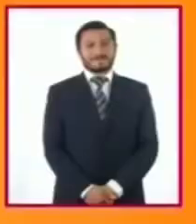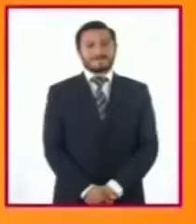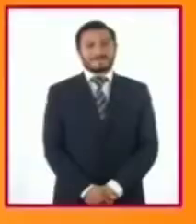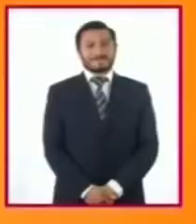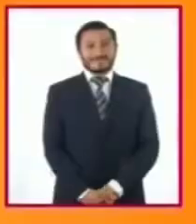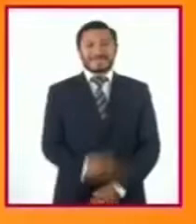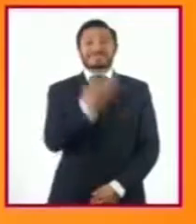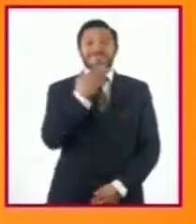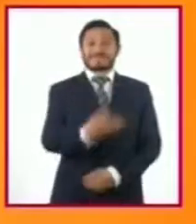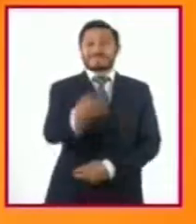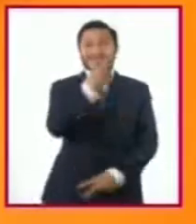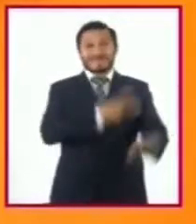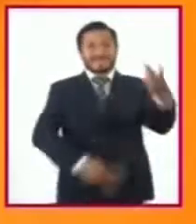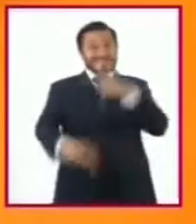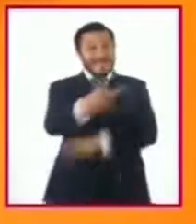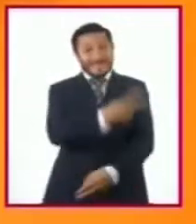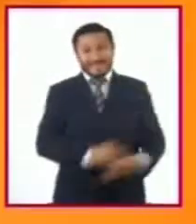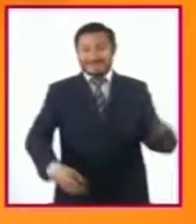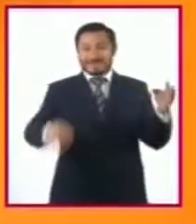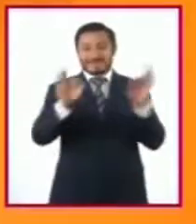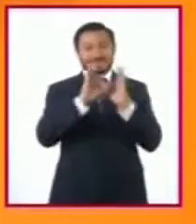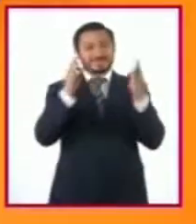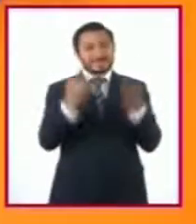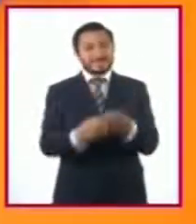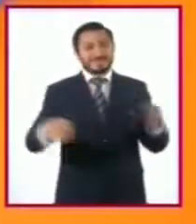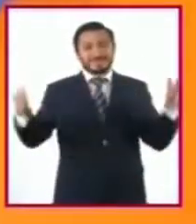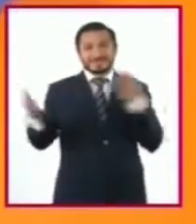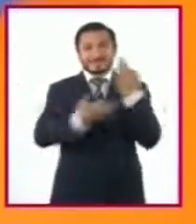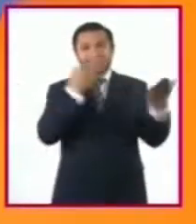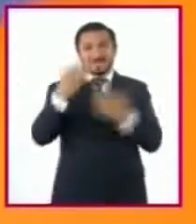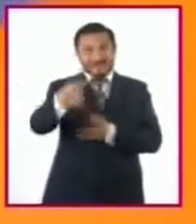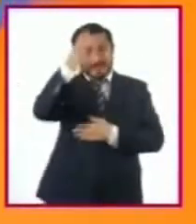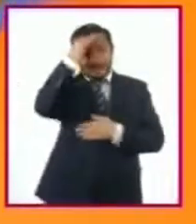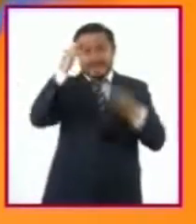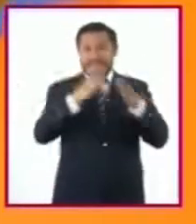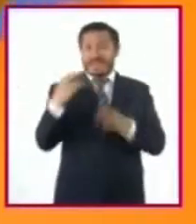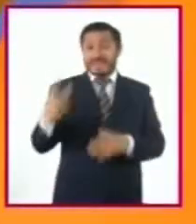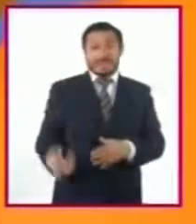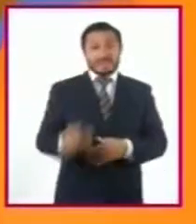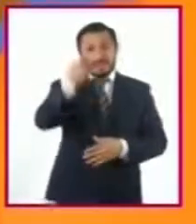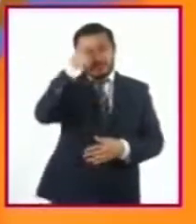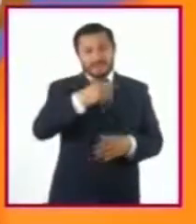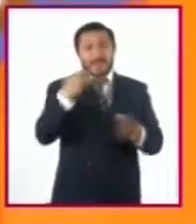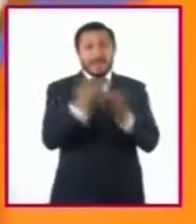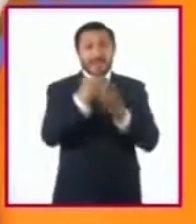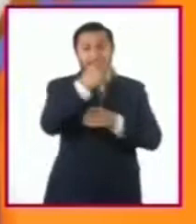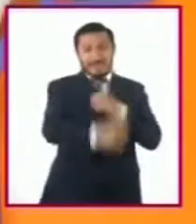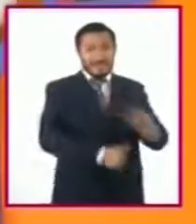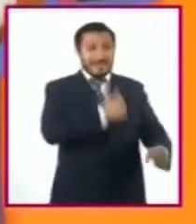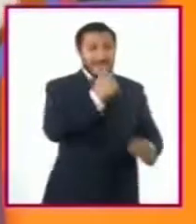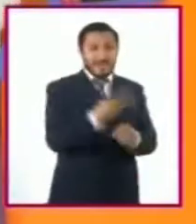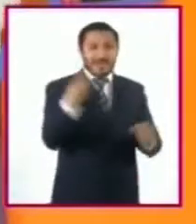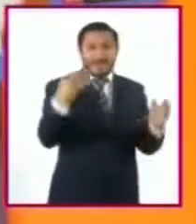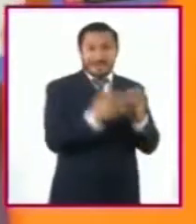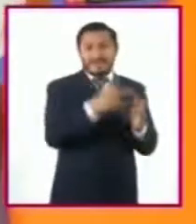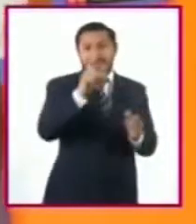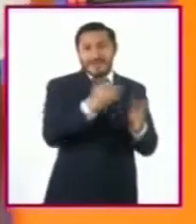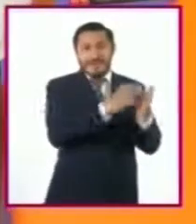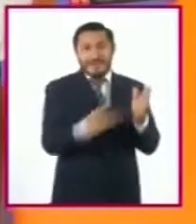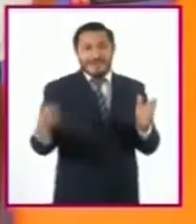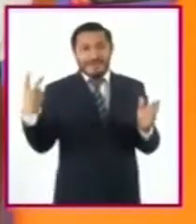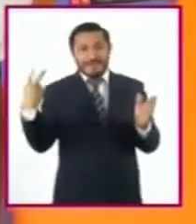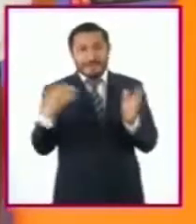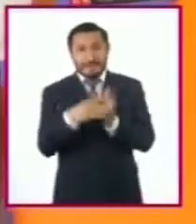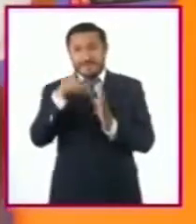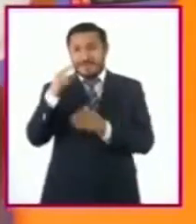Bienvenidas y bienvenidos a la Estrategia Aprende en Casa 2, diseñada para el ciclo escolar 2020-2021. Nos da